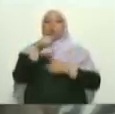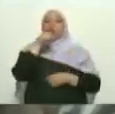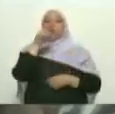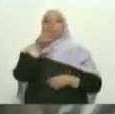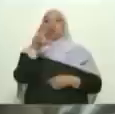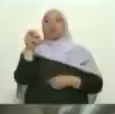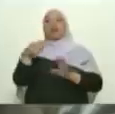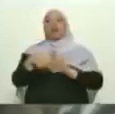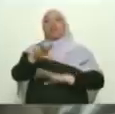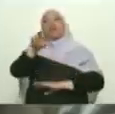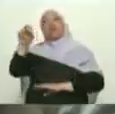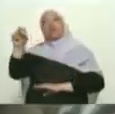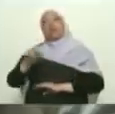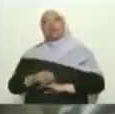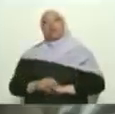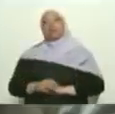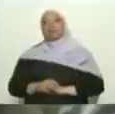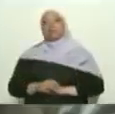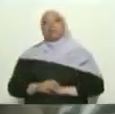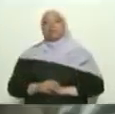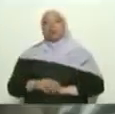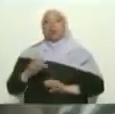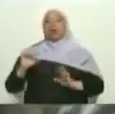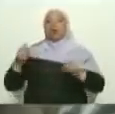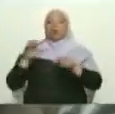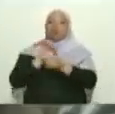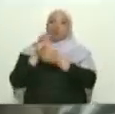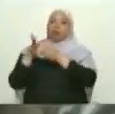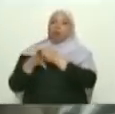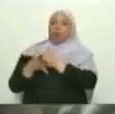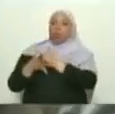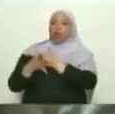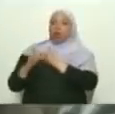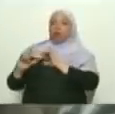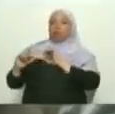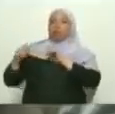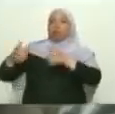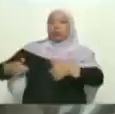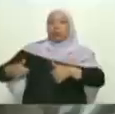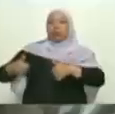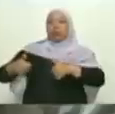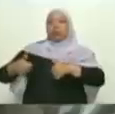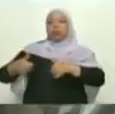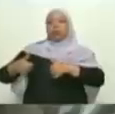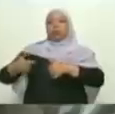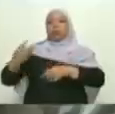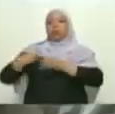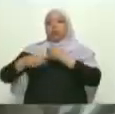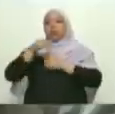2020, en plena pandemia del COVID, conocida como Operación Gedeón.